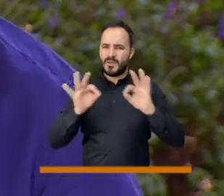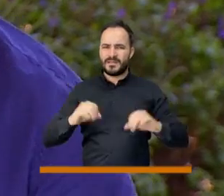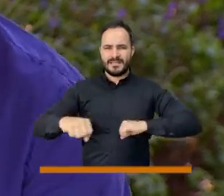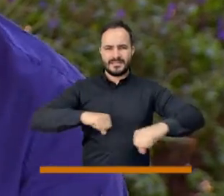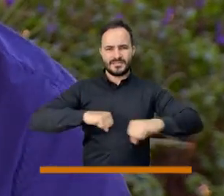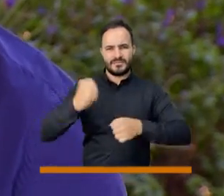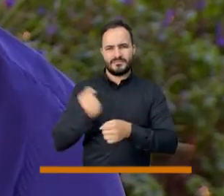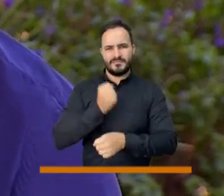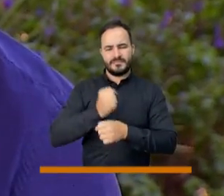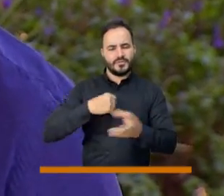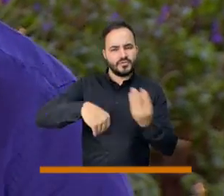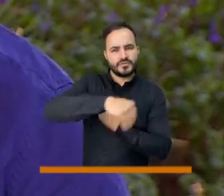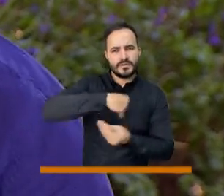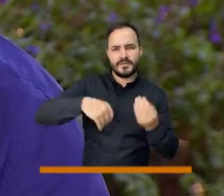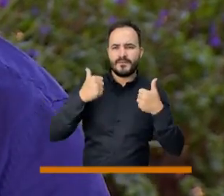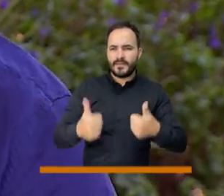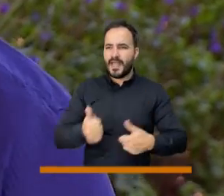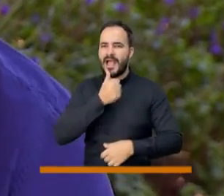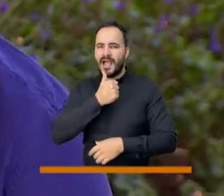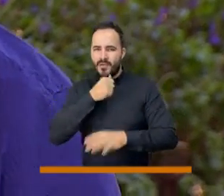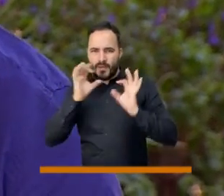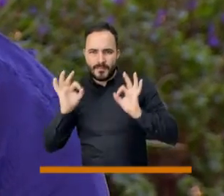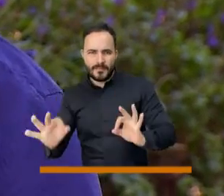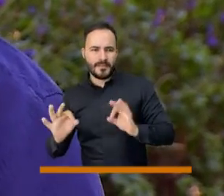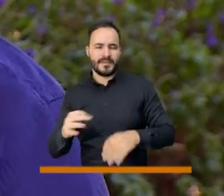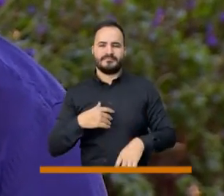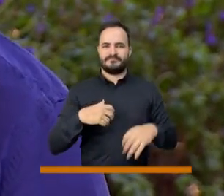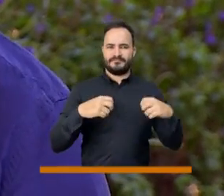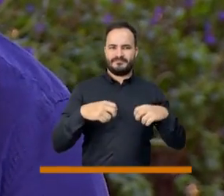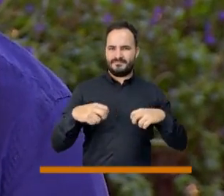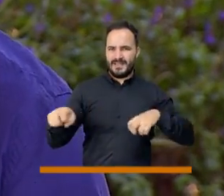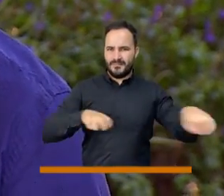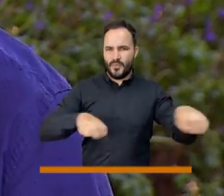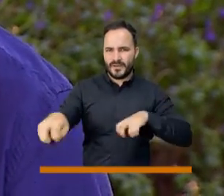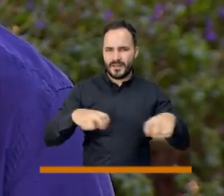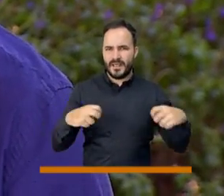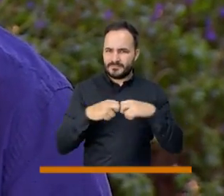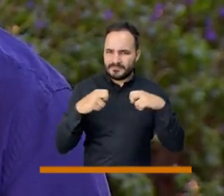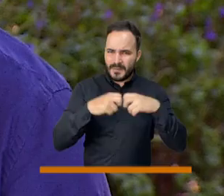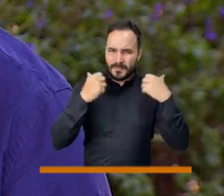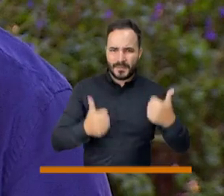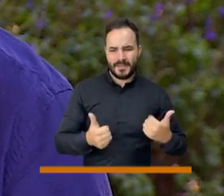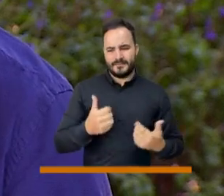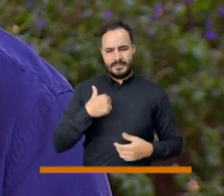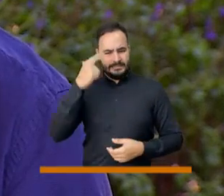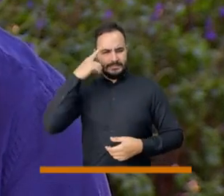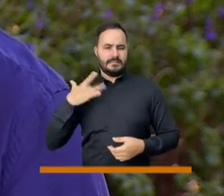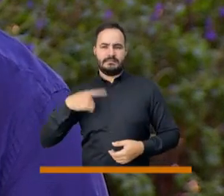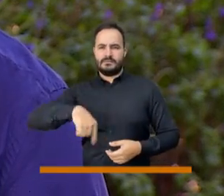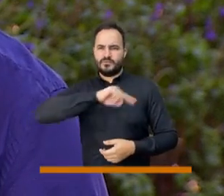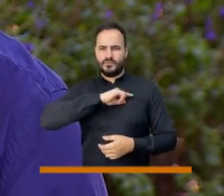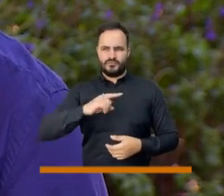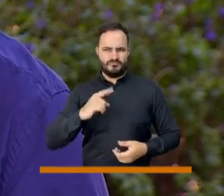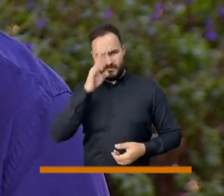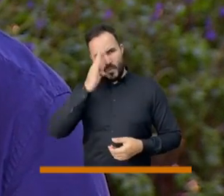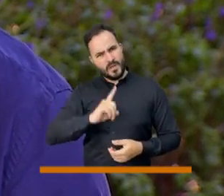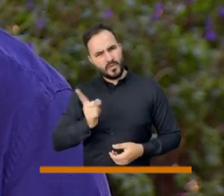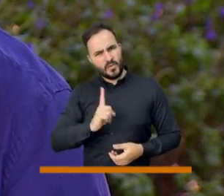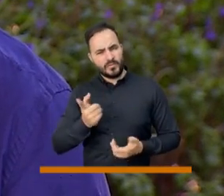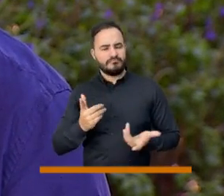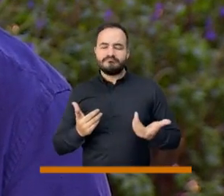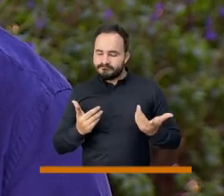sostenibilidad, de la gestión de residuos, de la gestión del agua, de la movilidad eléctrica, porque creemos que sin duda pues son los grandes